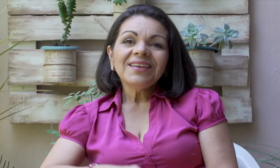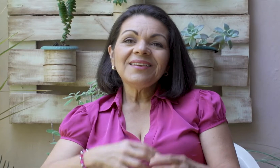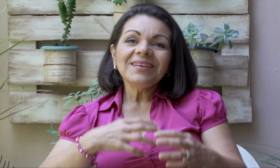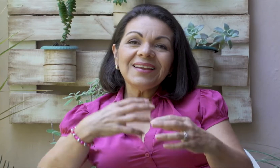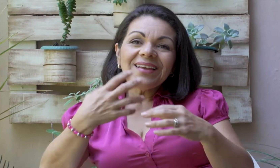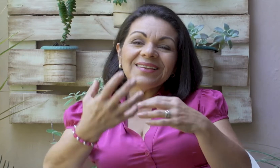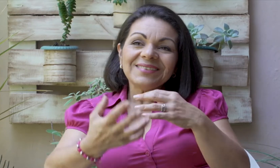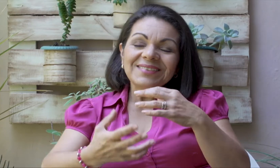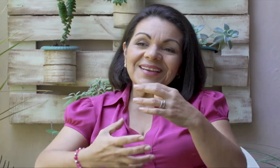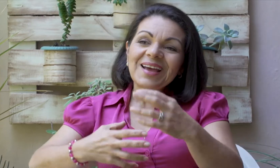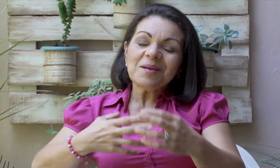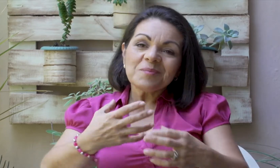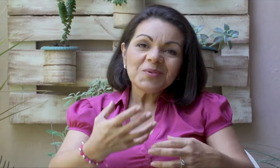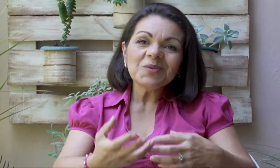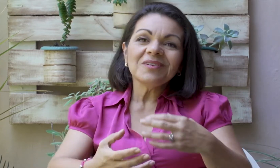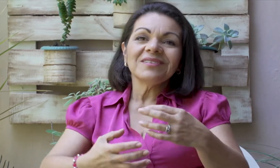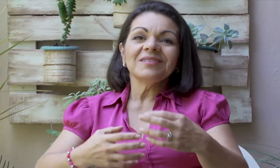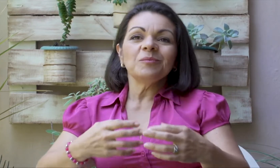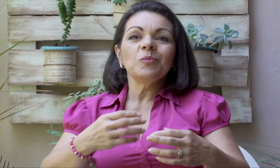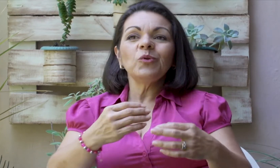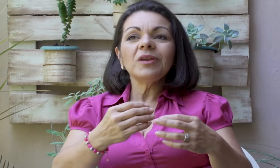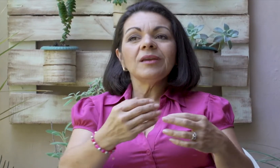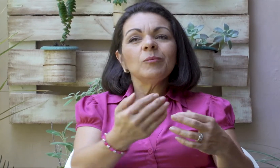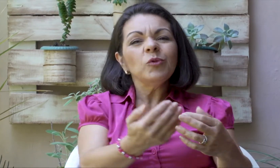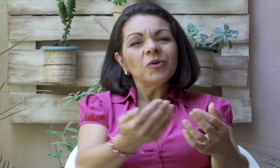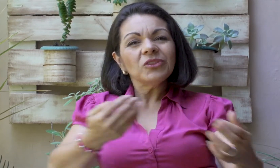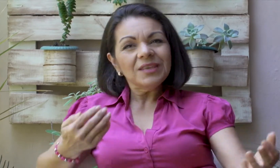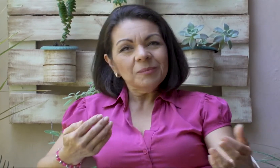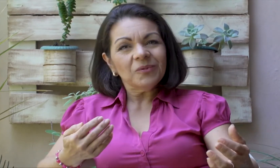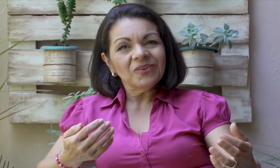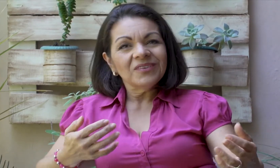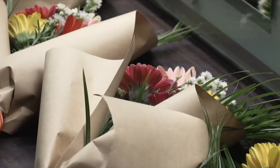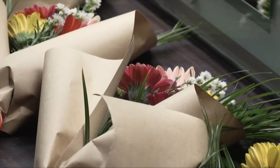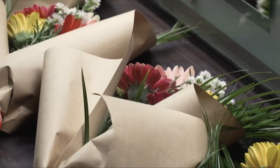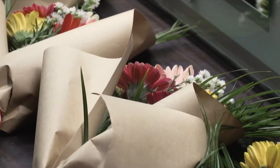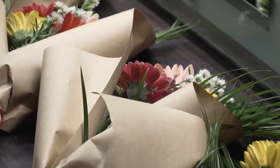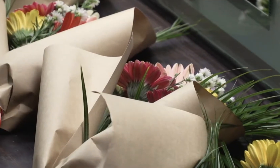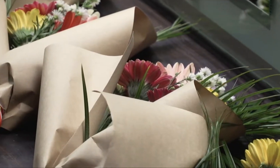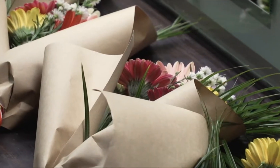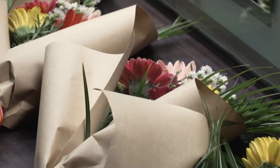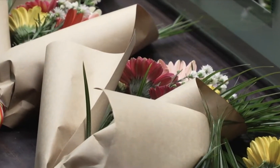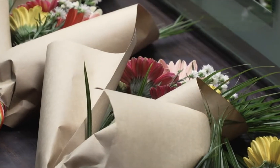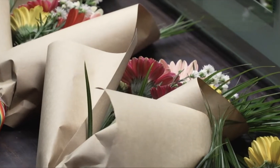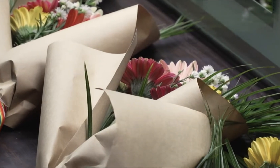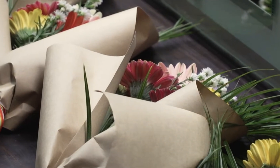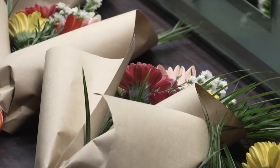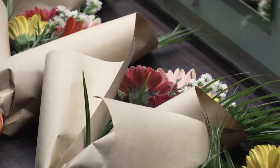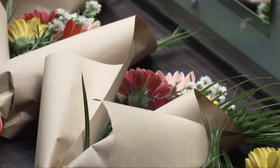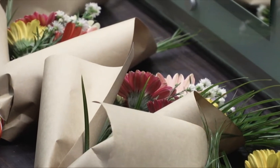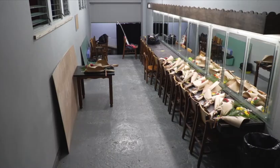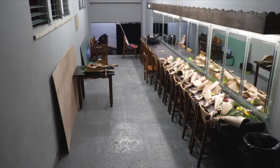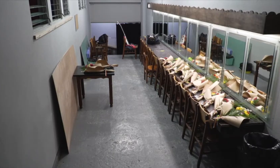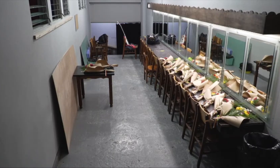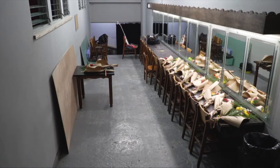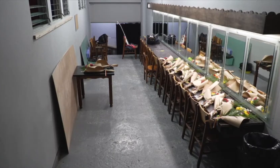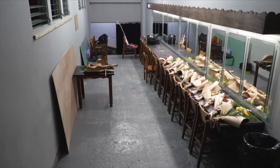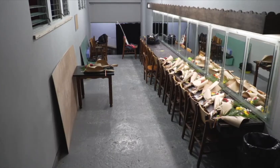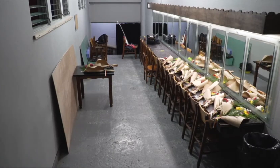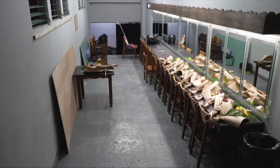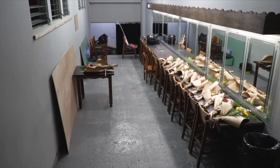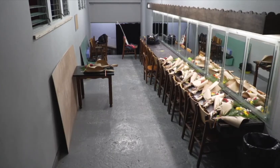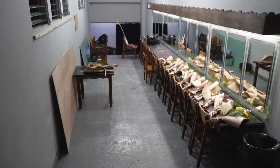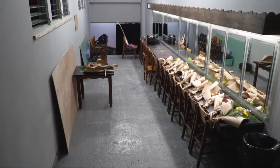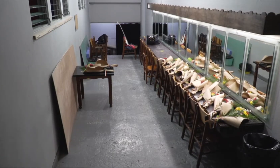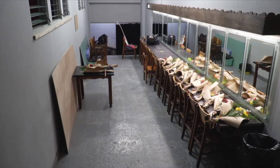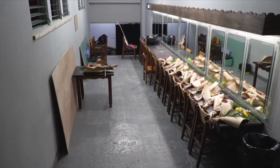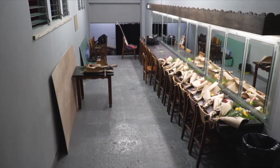Y ver ese cambio En muy poco tiempo Y yo como educadora Sueño algún día Poder recibir En mi